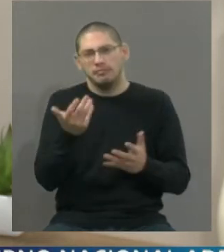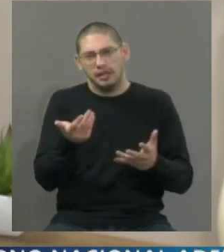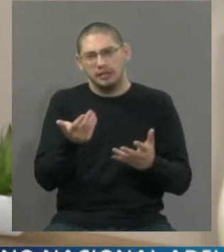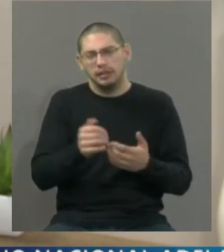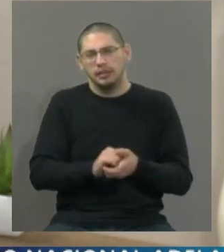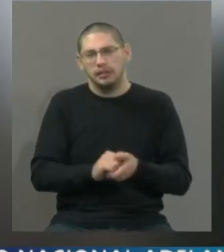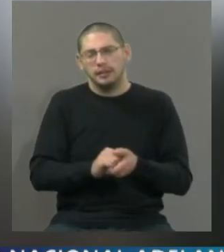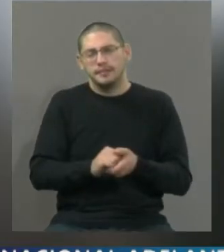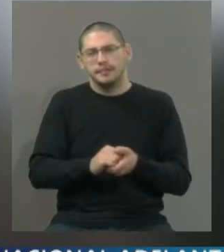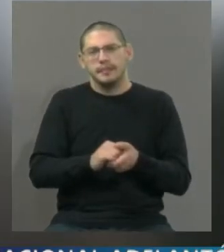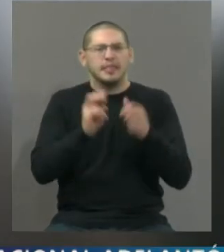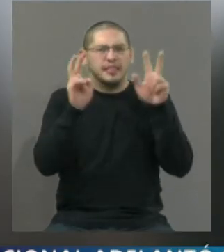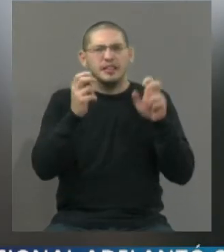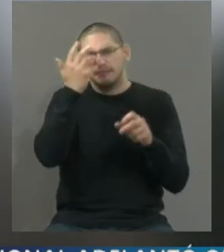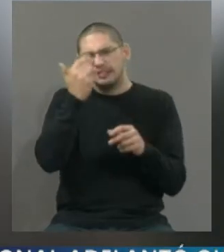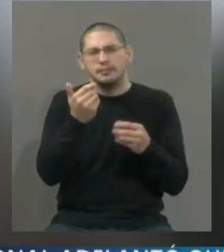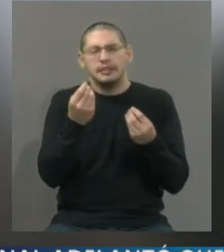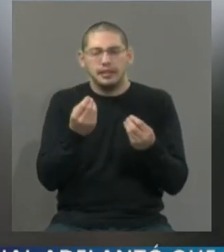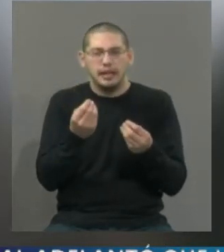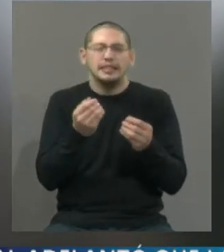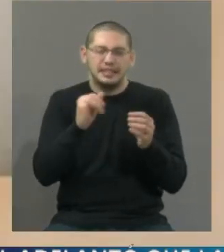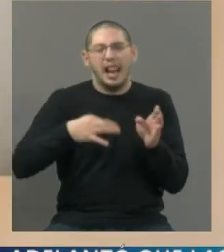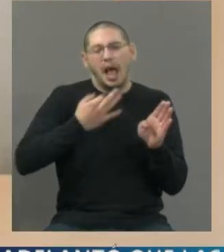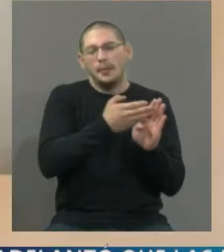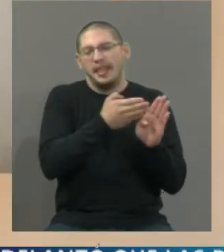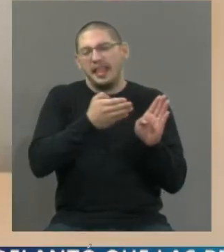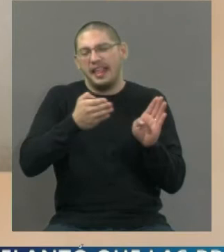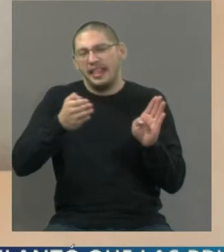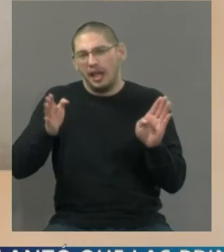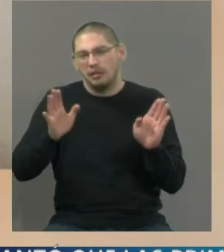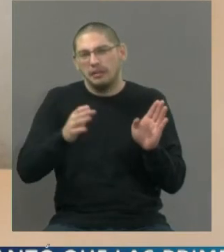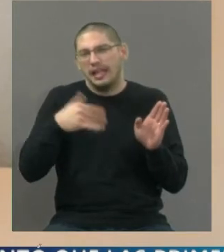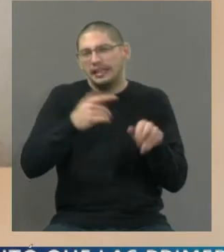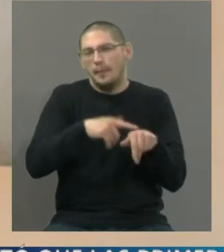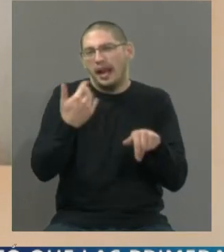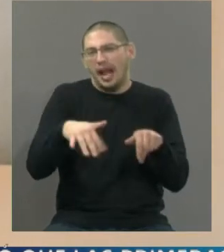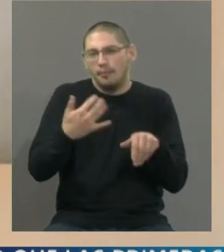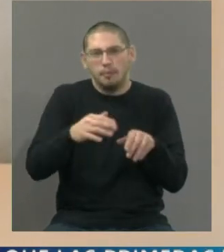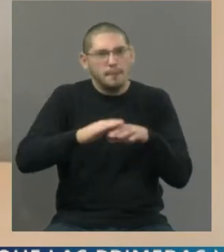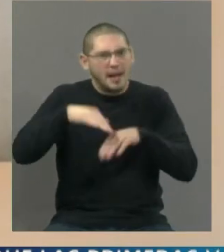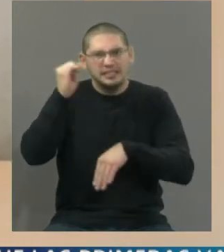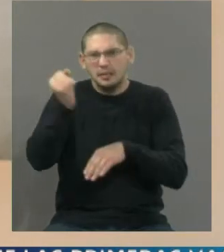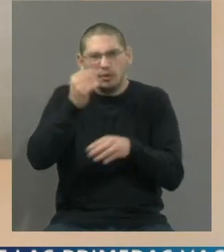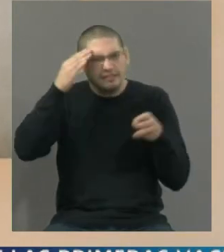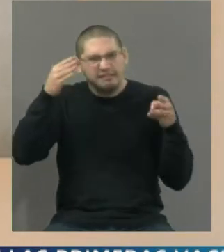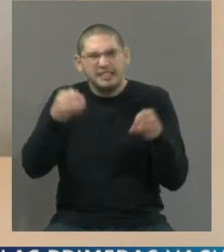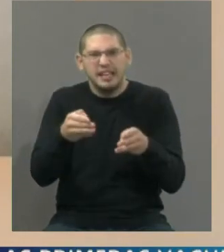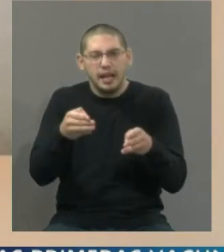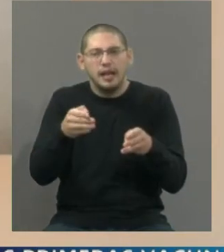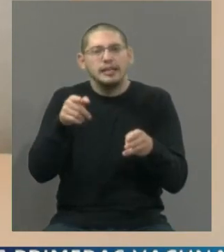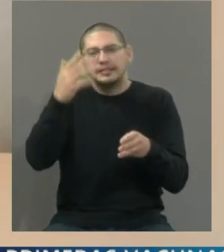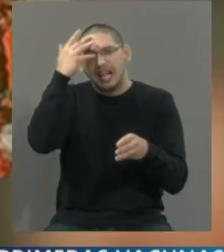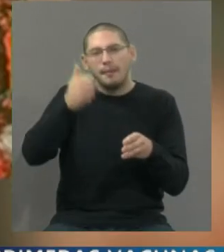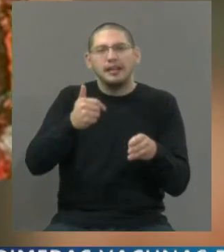particular, porque rápidamente vamos a pasar por la vida de él, pero el foco va a estar en ese San Martín ya